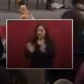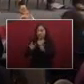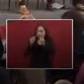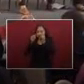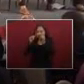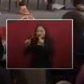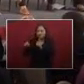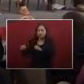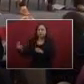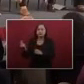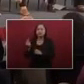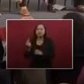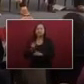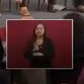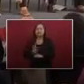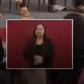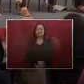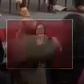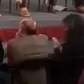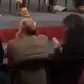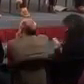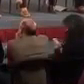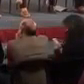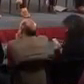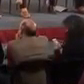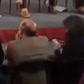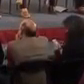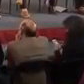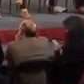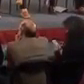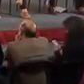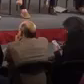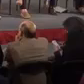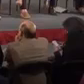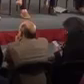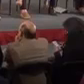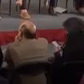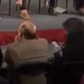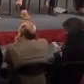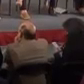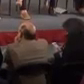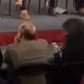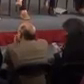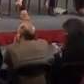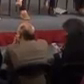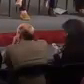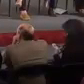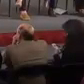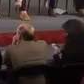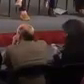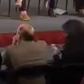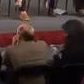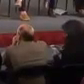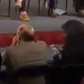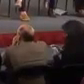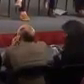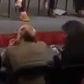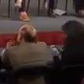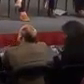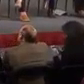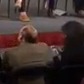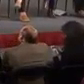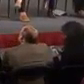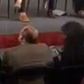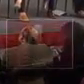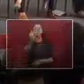necesidad. Y yo aprovecho para decirles que son